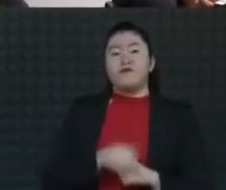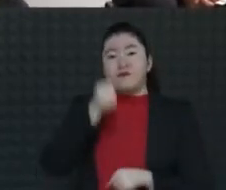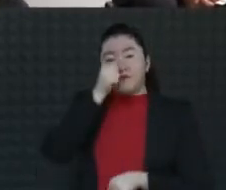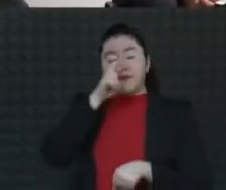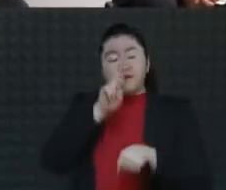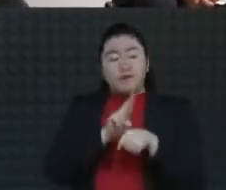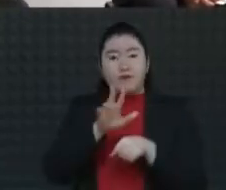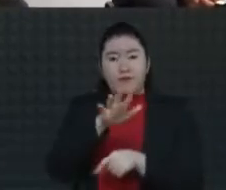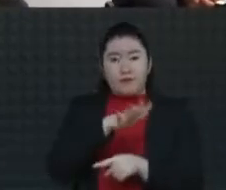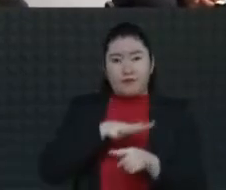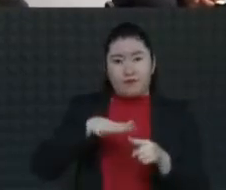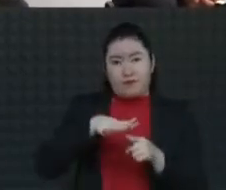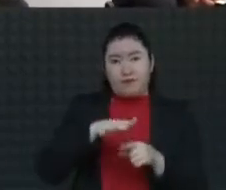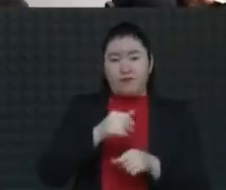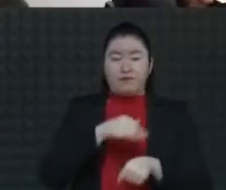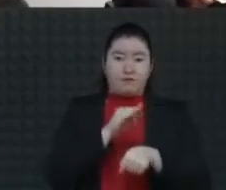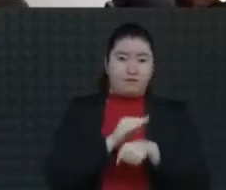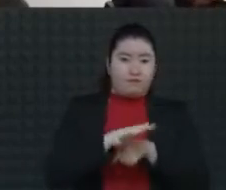Protección Civil.